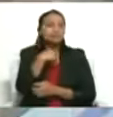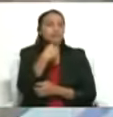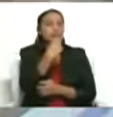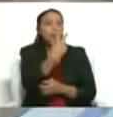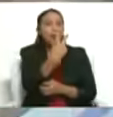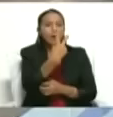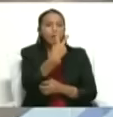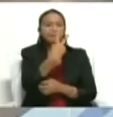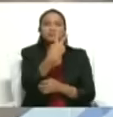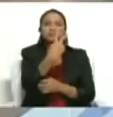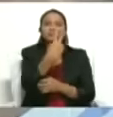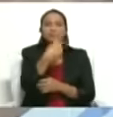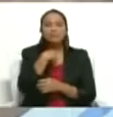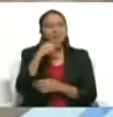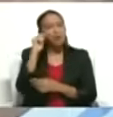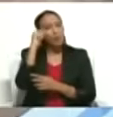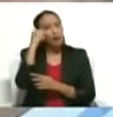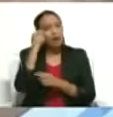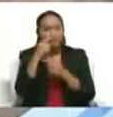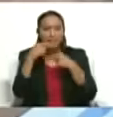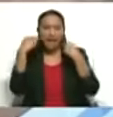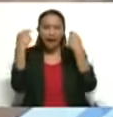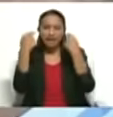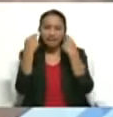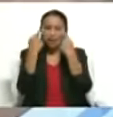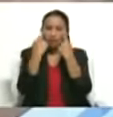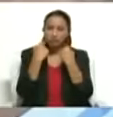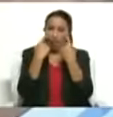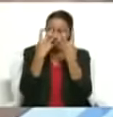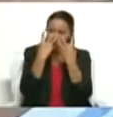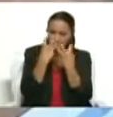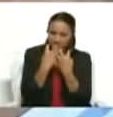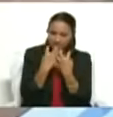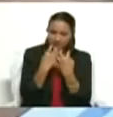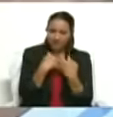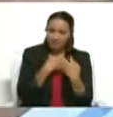recuerdos, en mi risa, en mis lágrimas, en mi corazón.